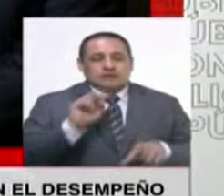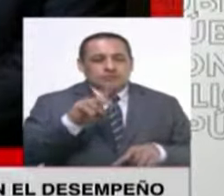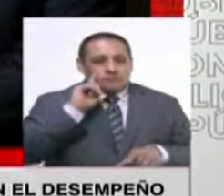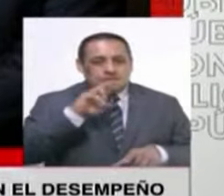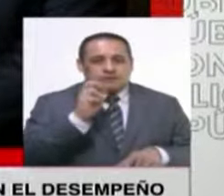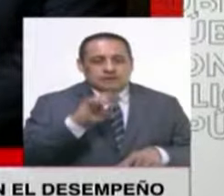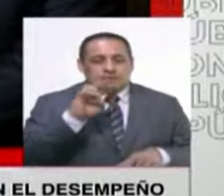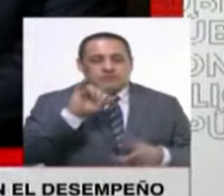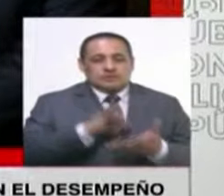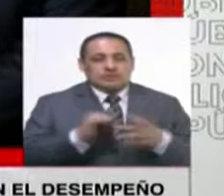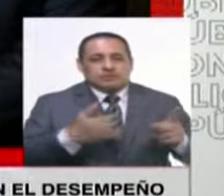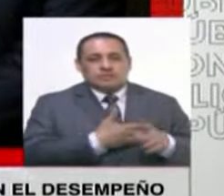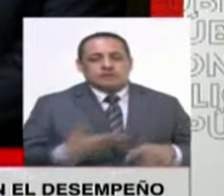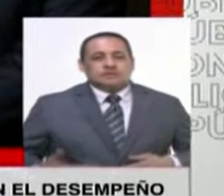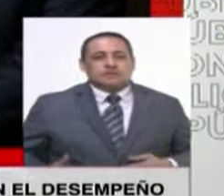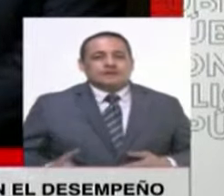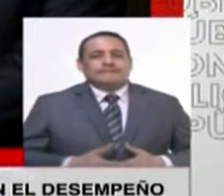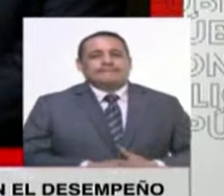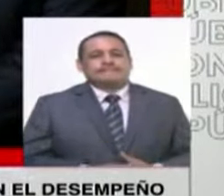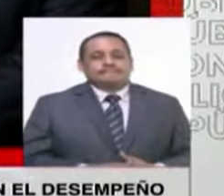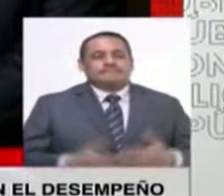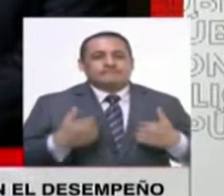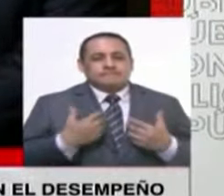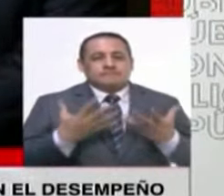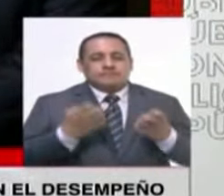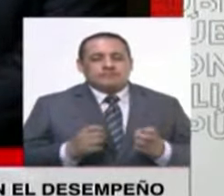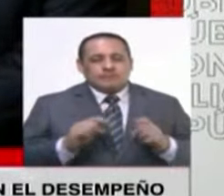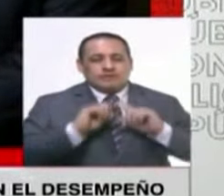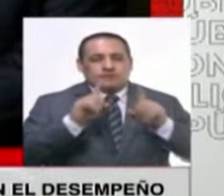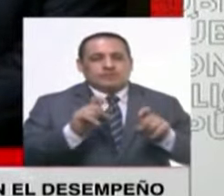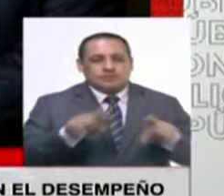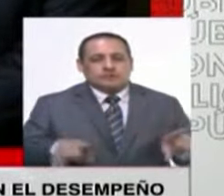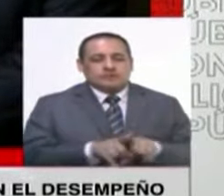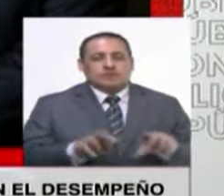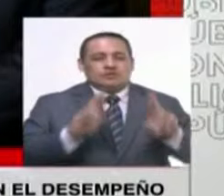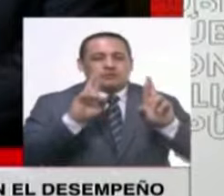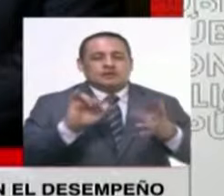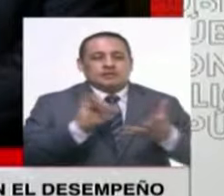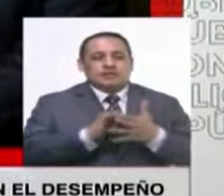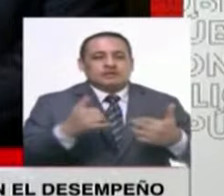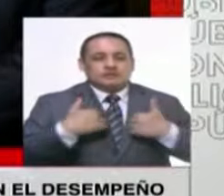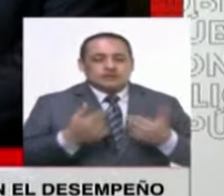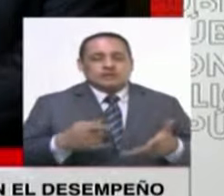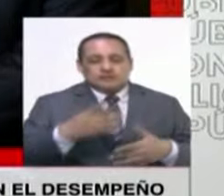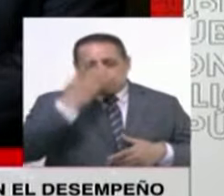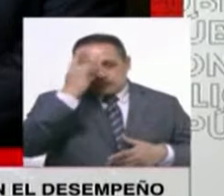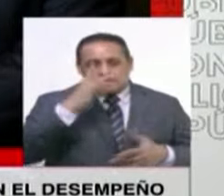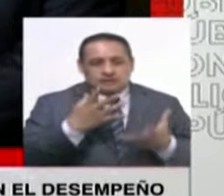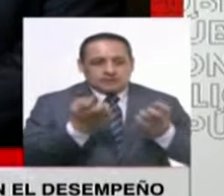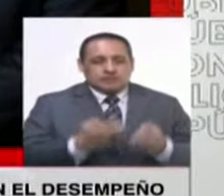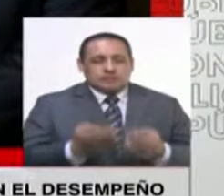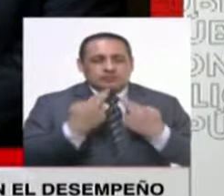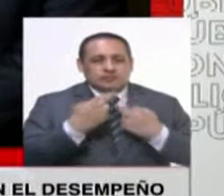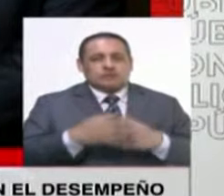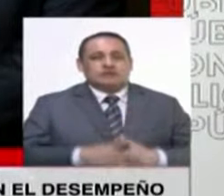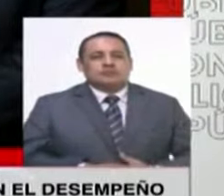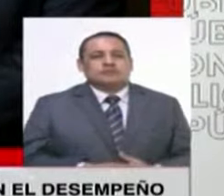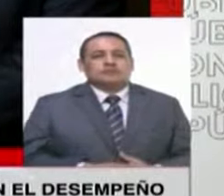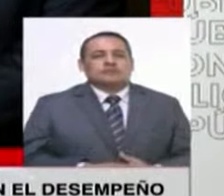Villaverde, a través de la presidencia, quisiera hacerle algunas consultas y ojalá tenga usted la disposición de poder